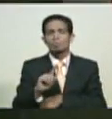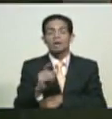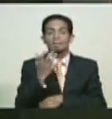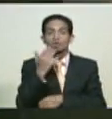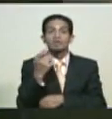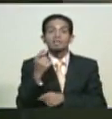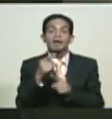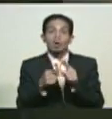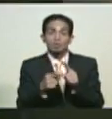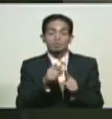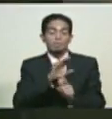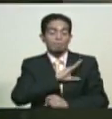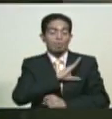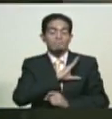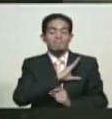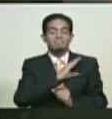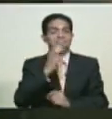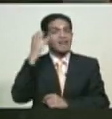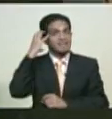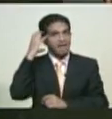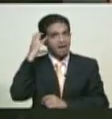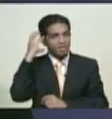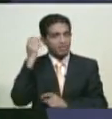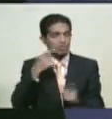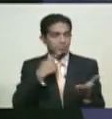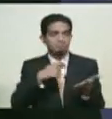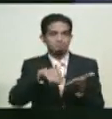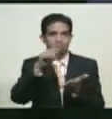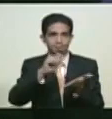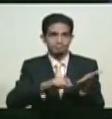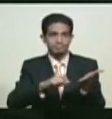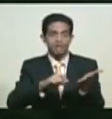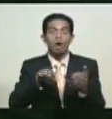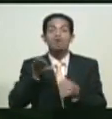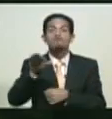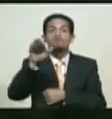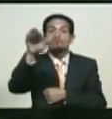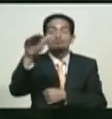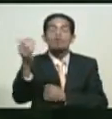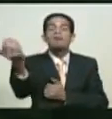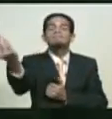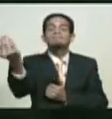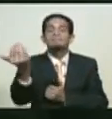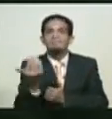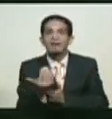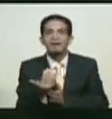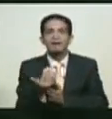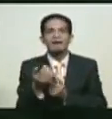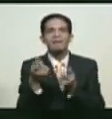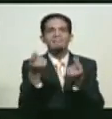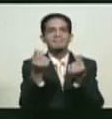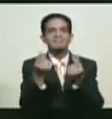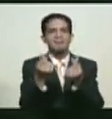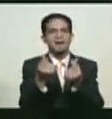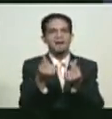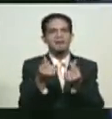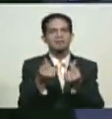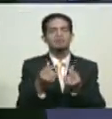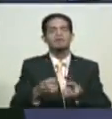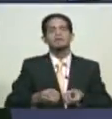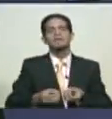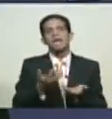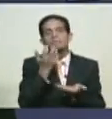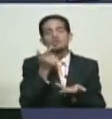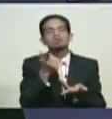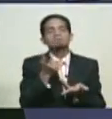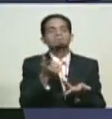sólo de la firma atraer mayores inversiones en el sector ya que darán estabilidad jurídica para proteger más de 4.000